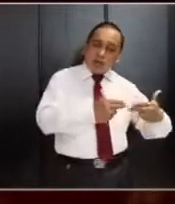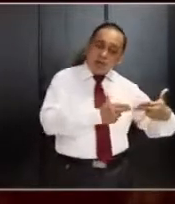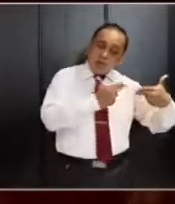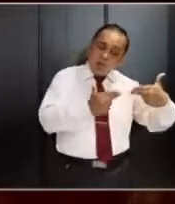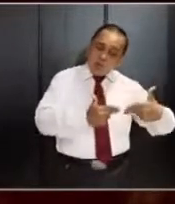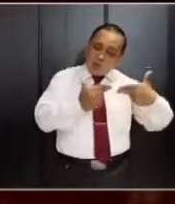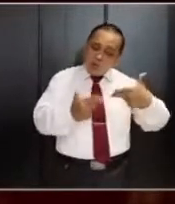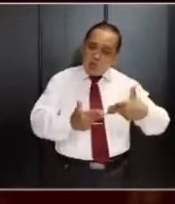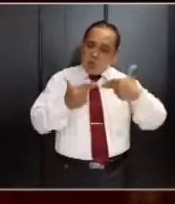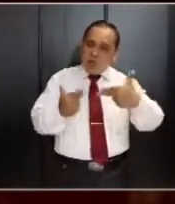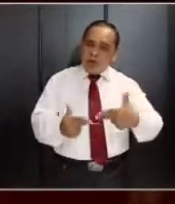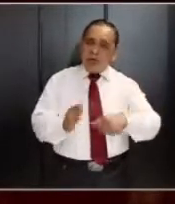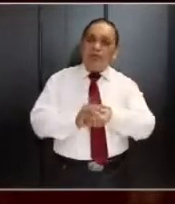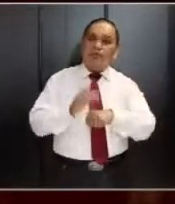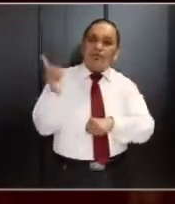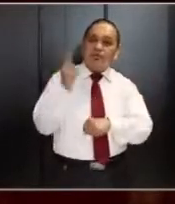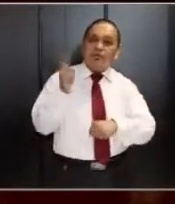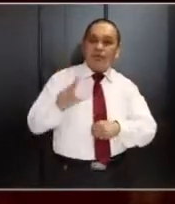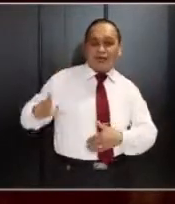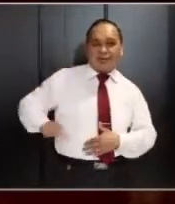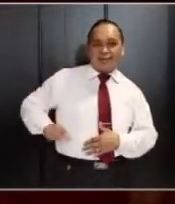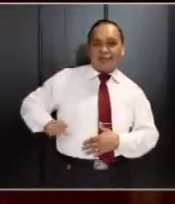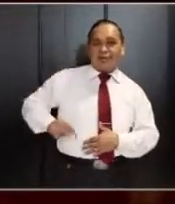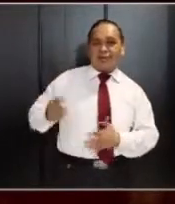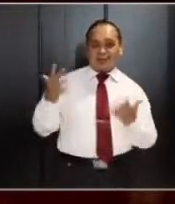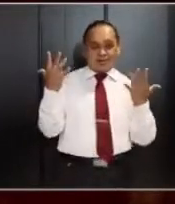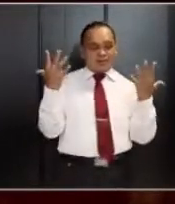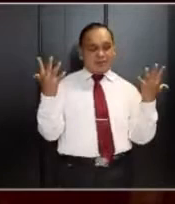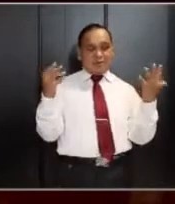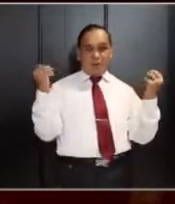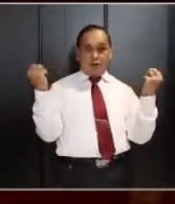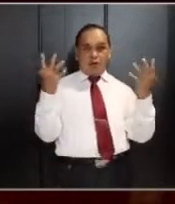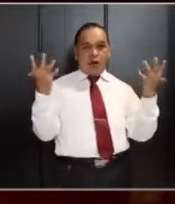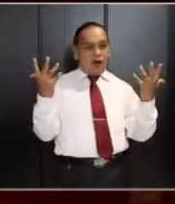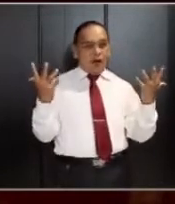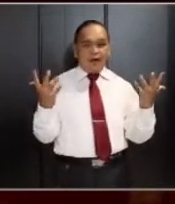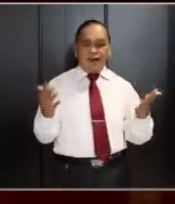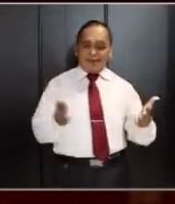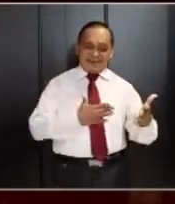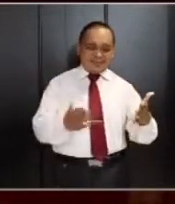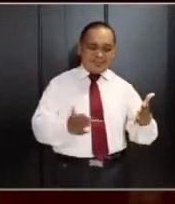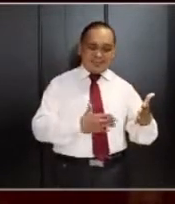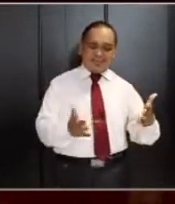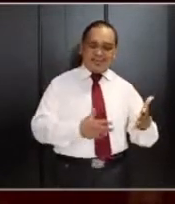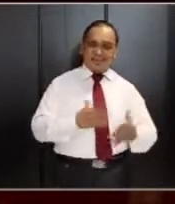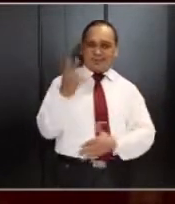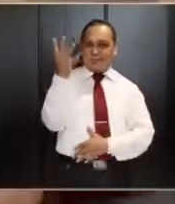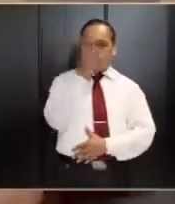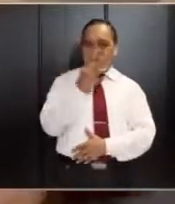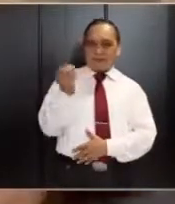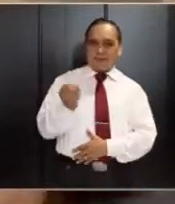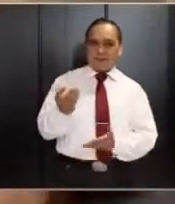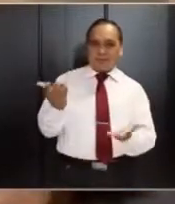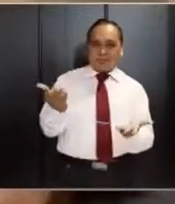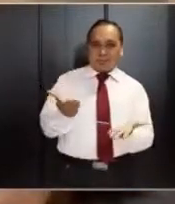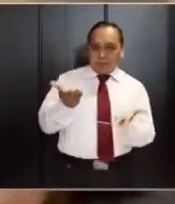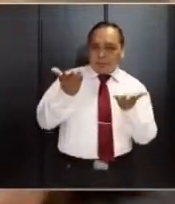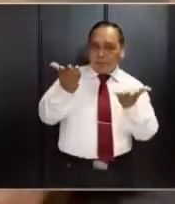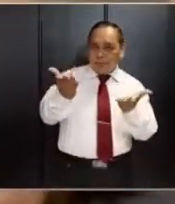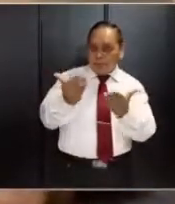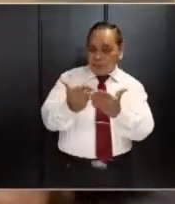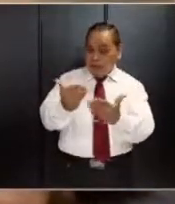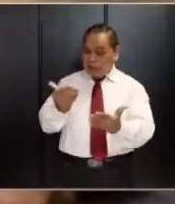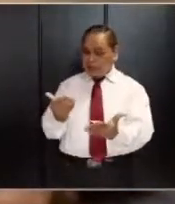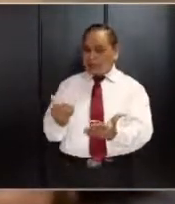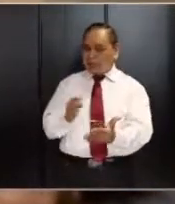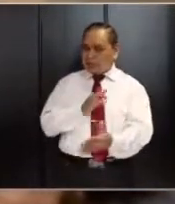todos los gobernadores porque tenía una mano mágica. ¡Qué bello, mi amor! Pues estás a tiempo.